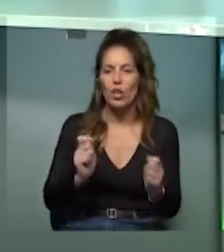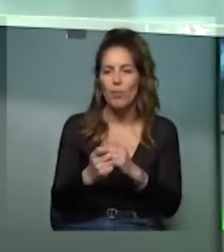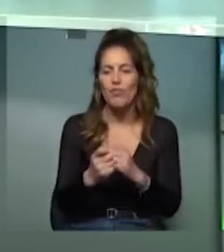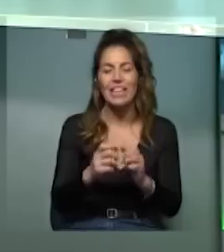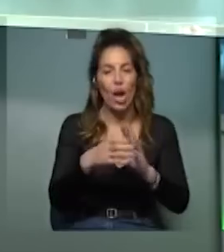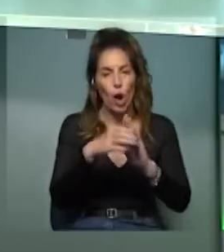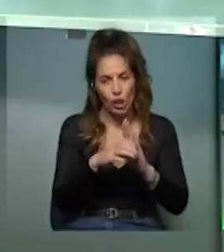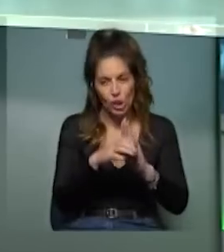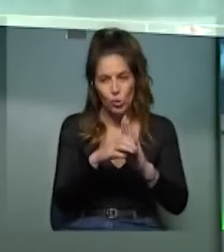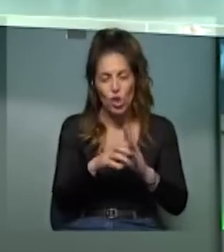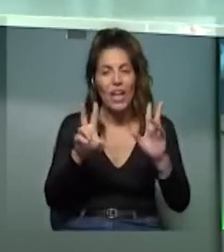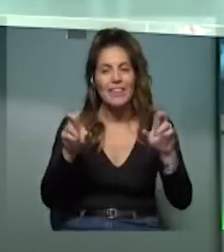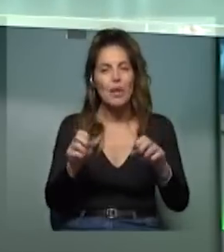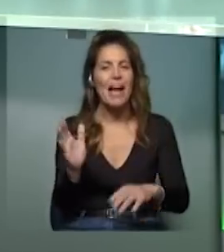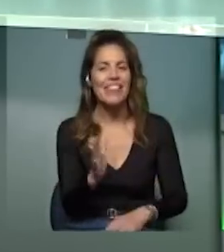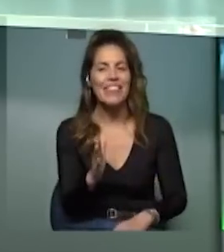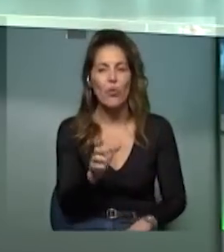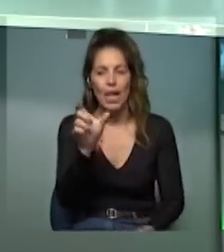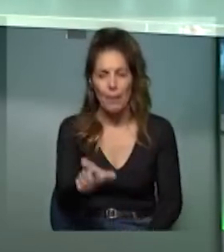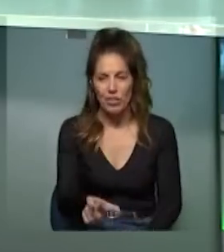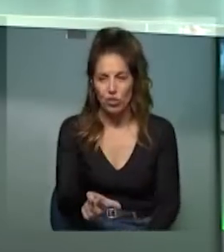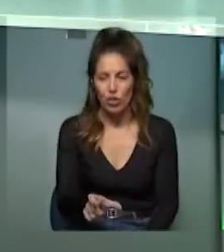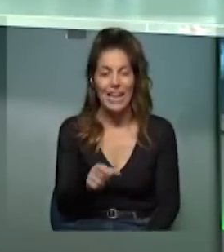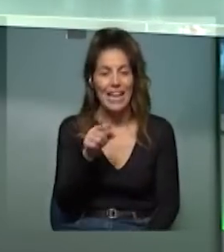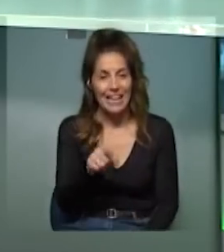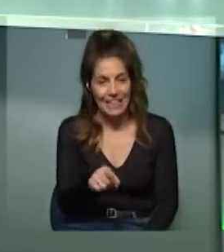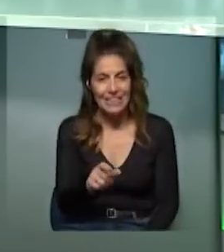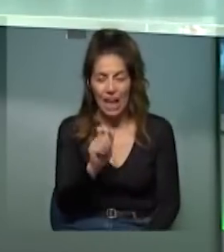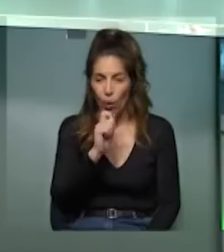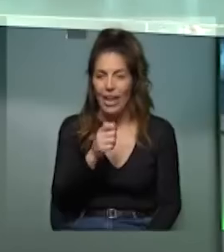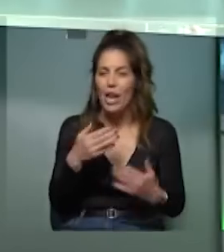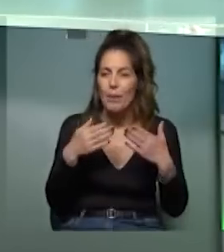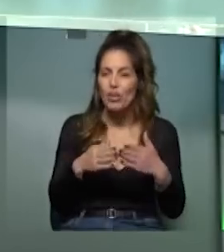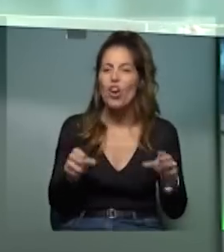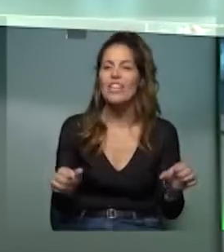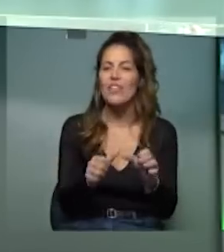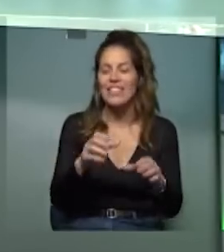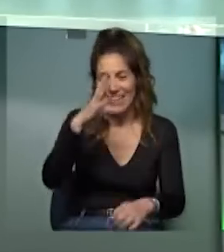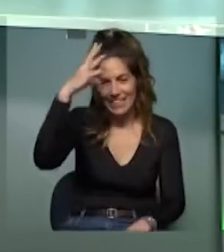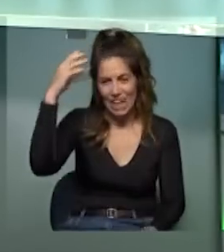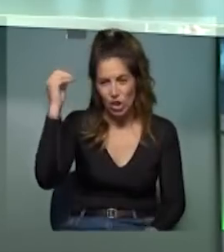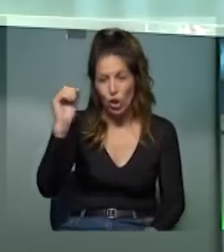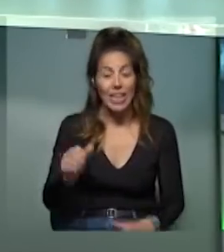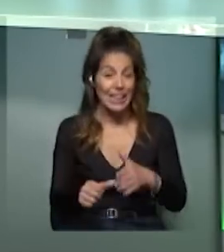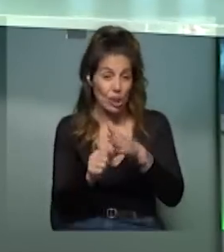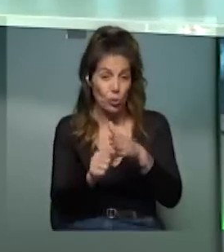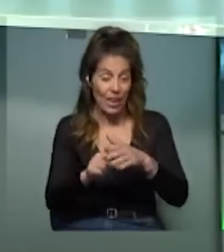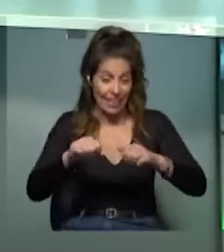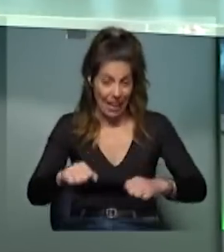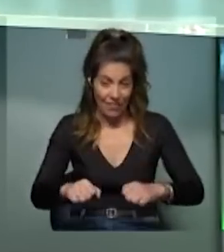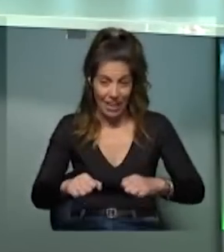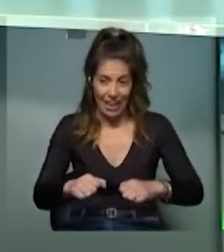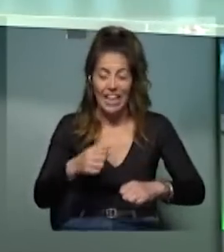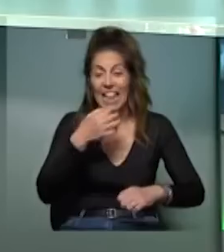constitución en materia de deudas de personas físicas Sí í en esa rua prensa también le preguntaron qué iba a ser sartori que es el titular de la banca en ese